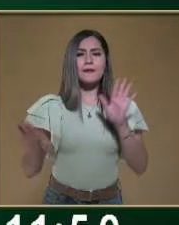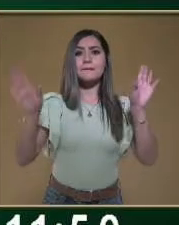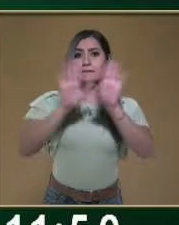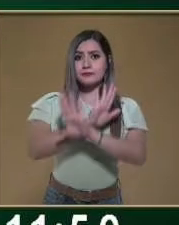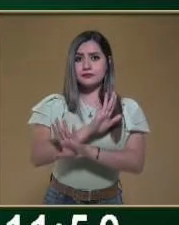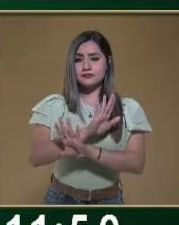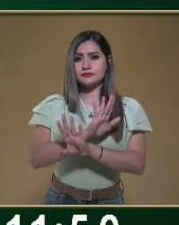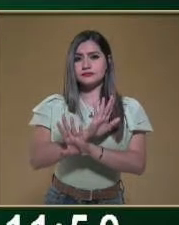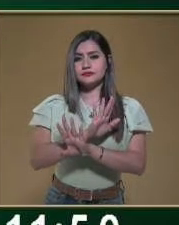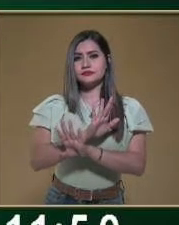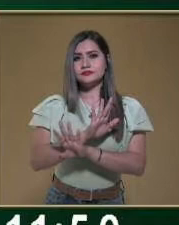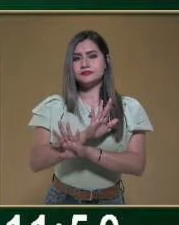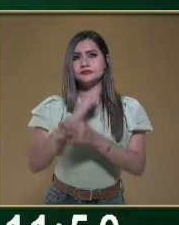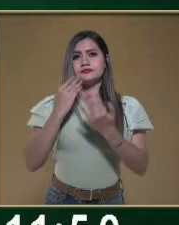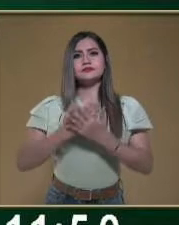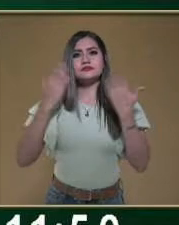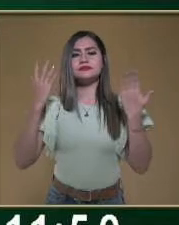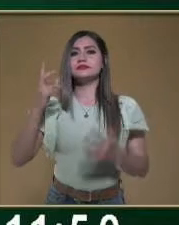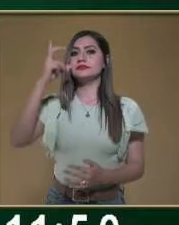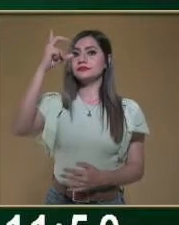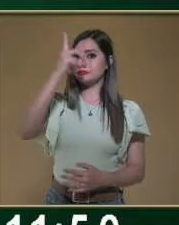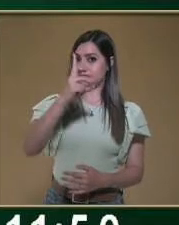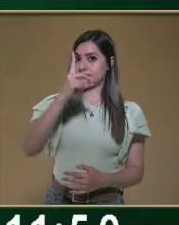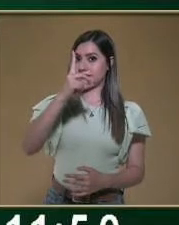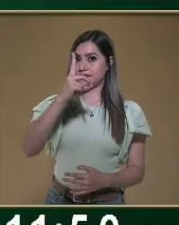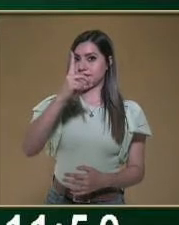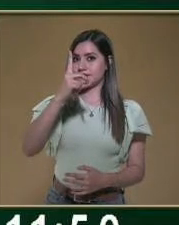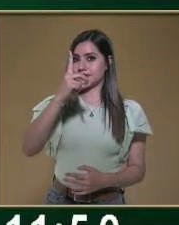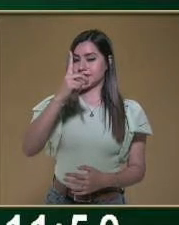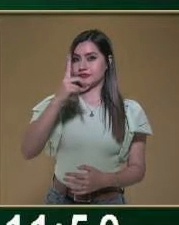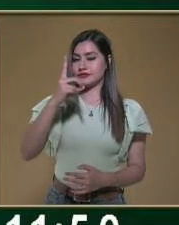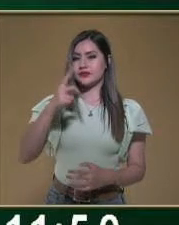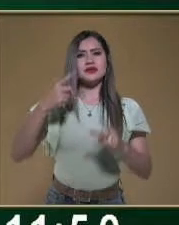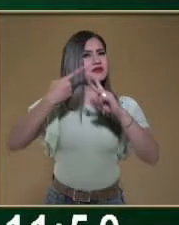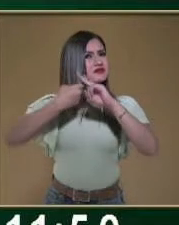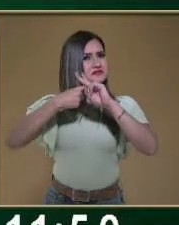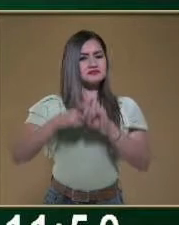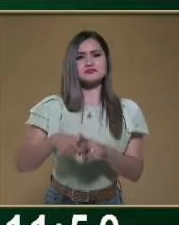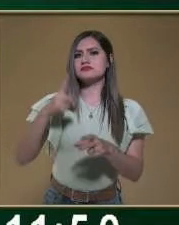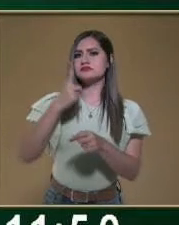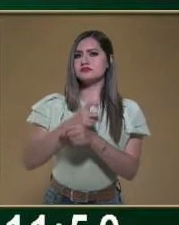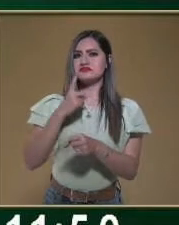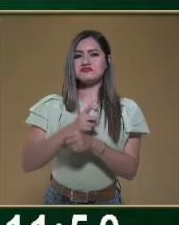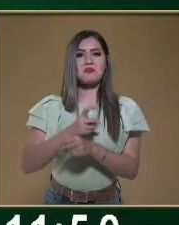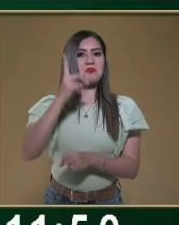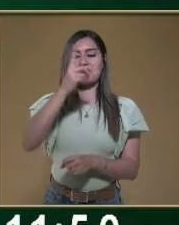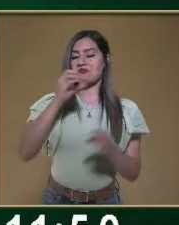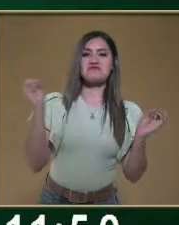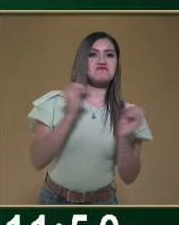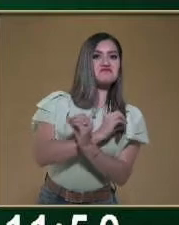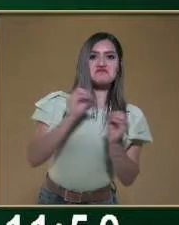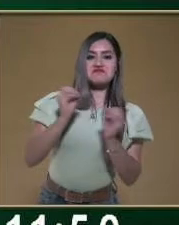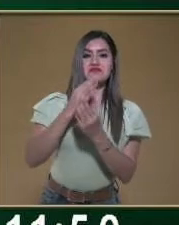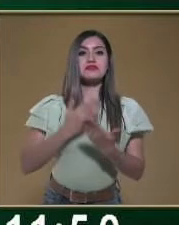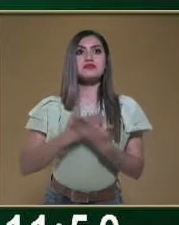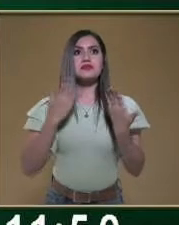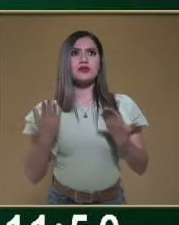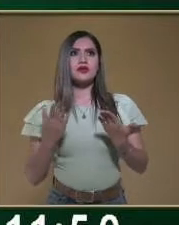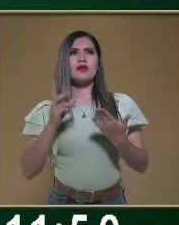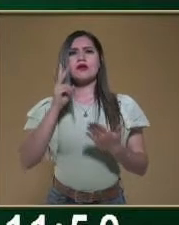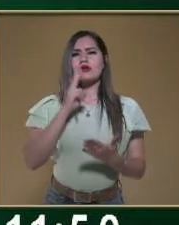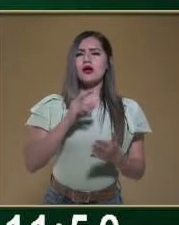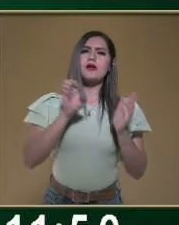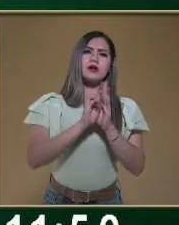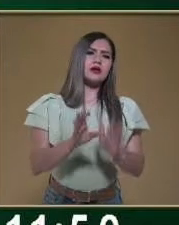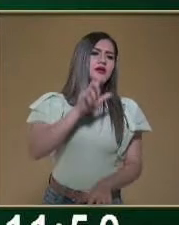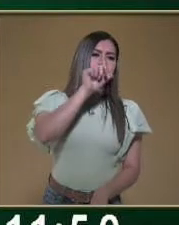Ana, ahora son las decenas. Como al principio, pues no tenía ninguna decena. Después tengo una en el 16 y